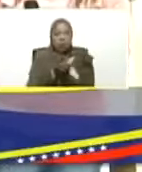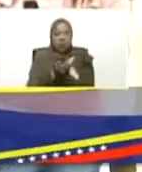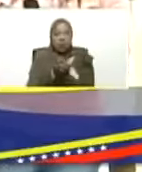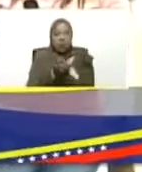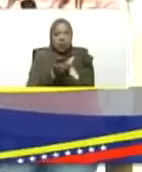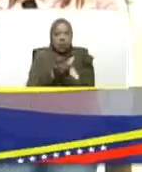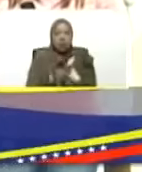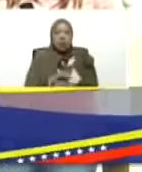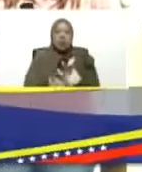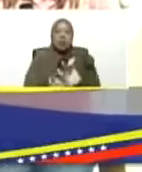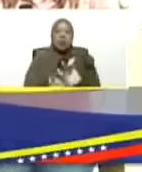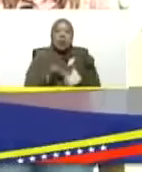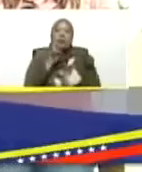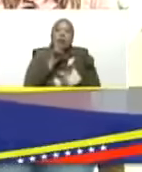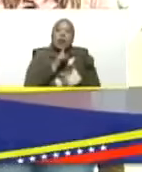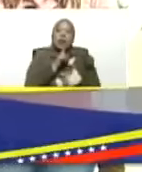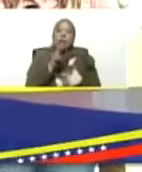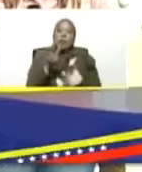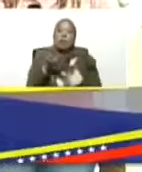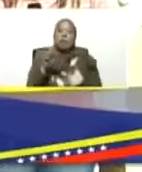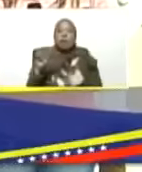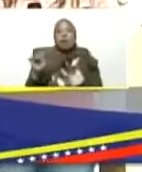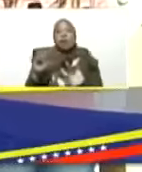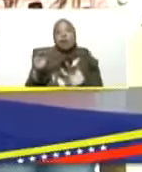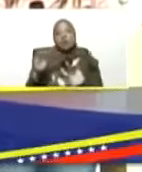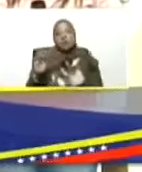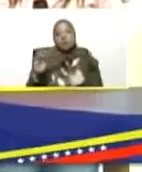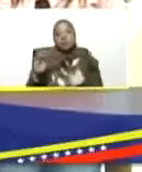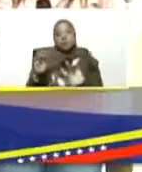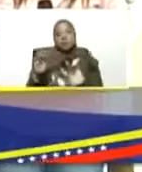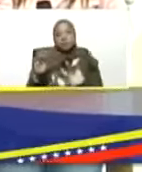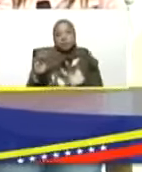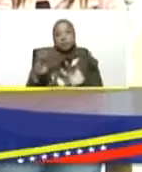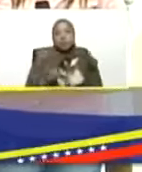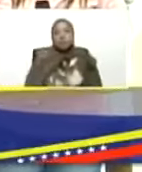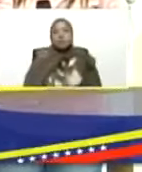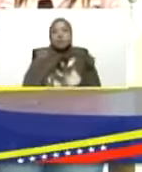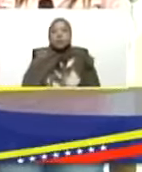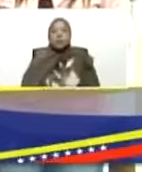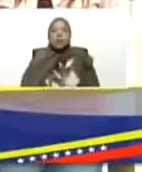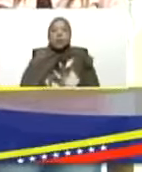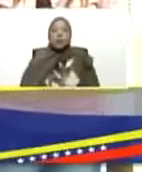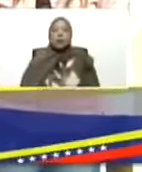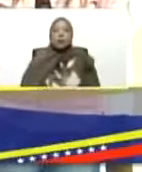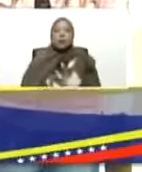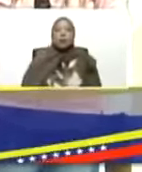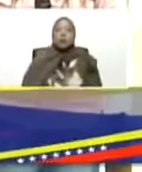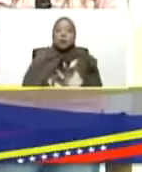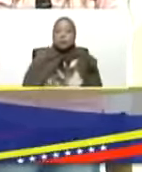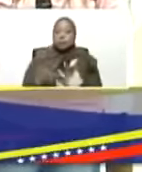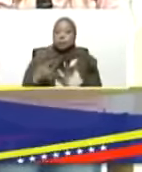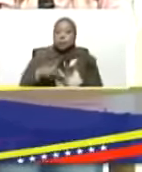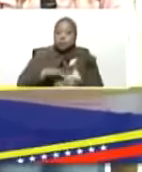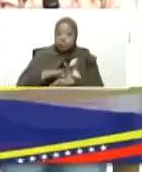Los artesanos, las artesanas, el pueblo. Pero nosotros venimos, Alfred Nazaret,